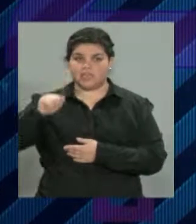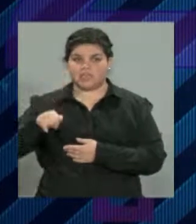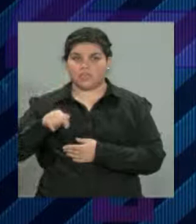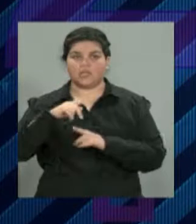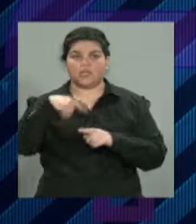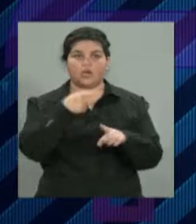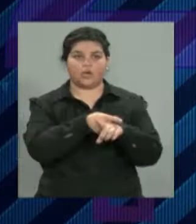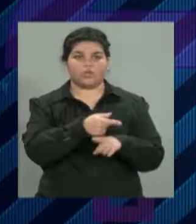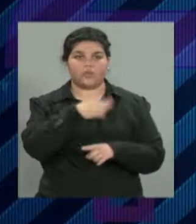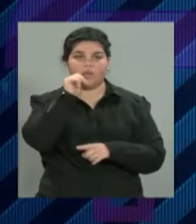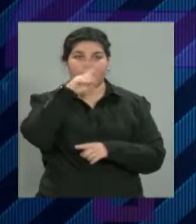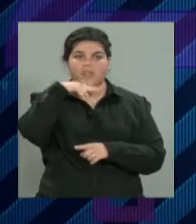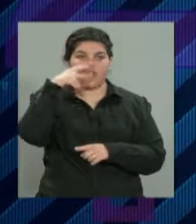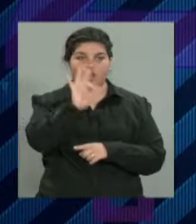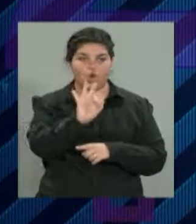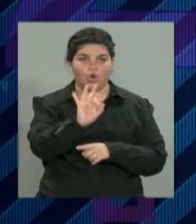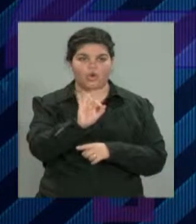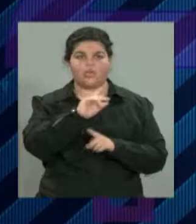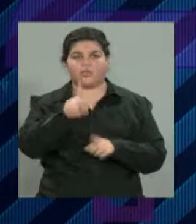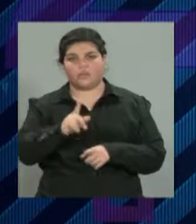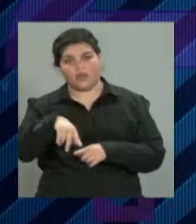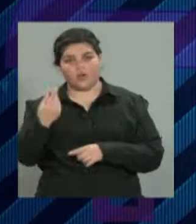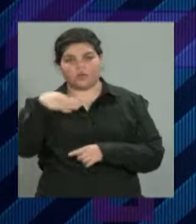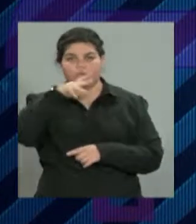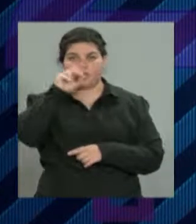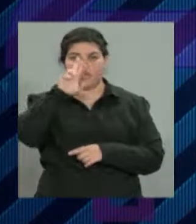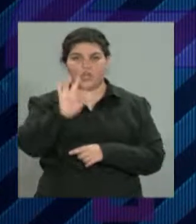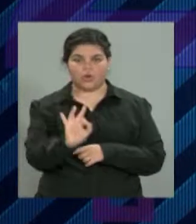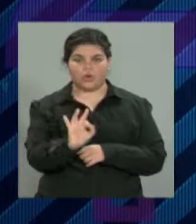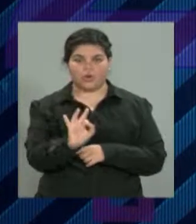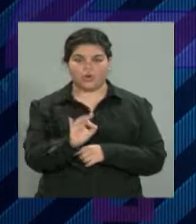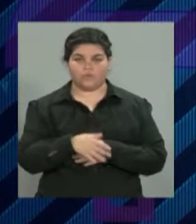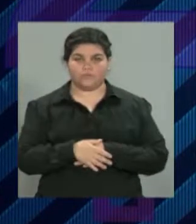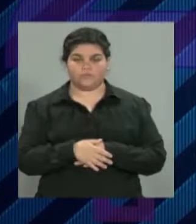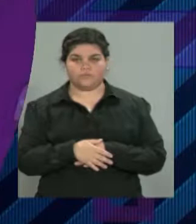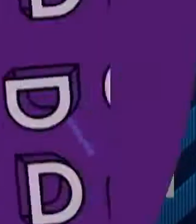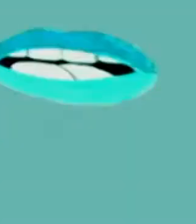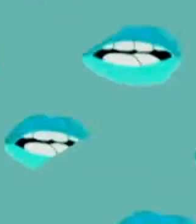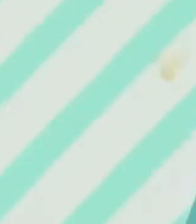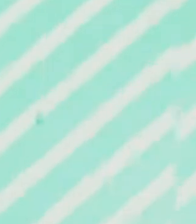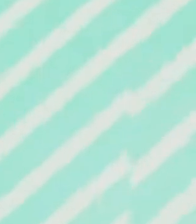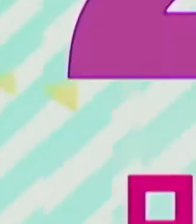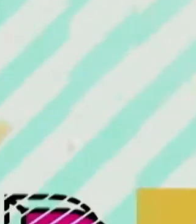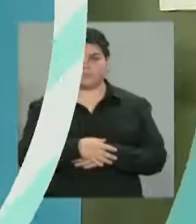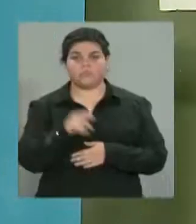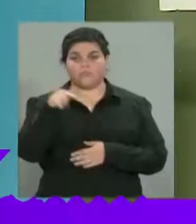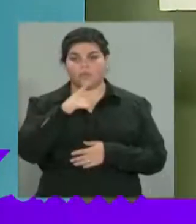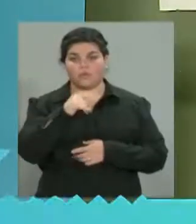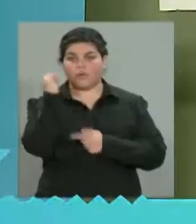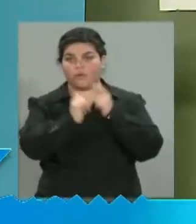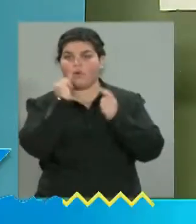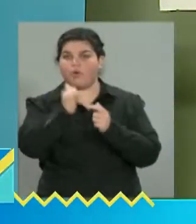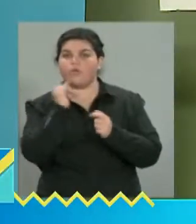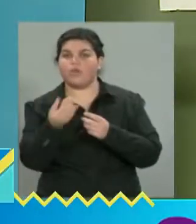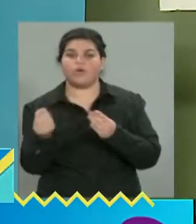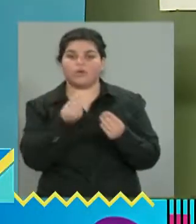contra Adolfo Bermejo del Frente para la Victoria y Laura Montero por la Unión Cívica Radical. Así que bueno, este es un repaso de lo